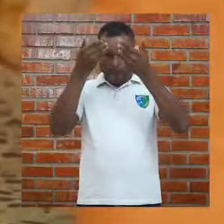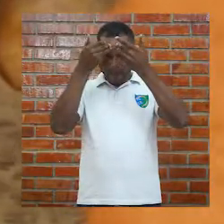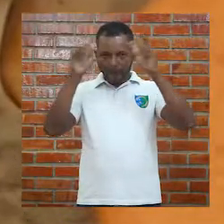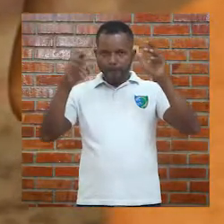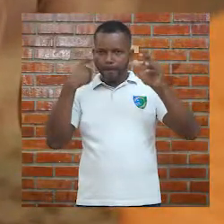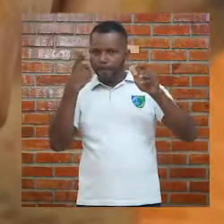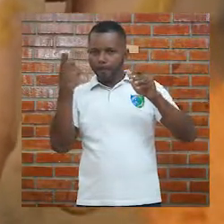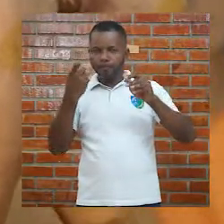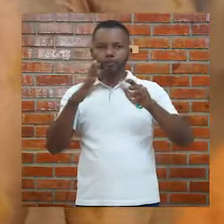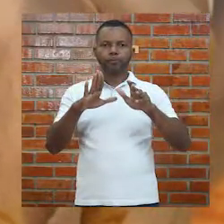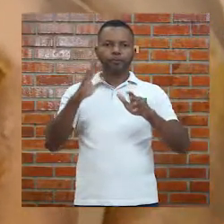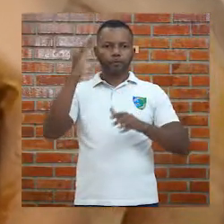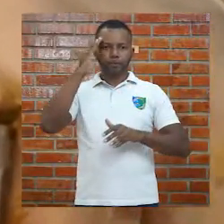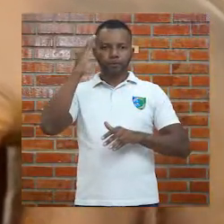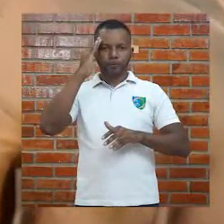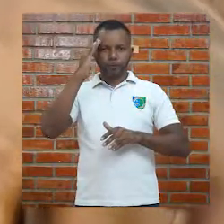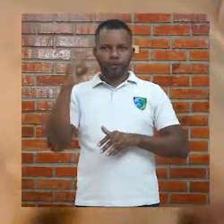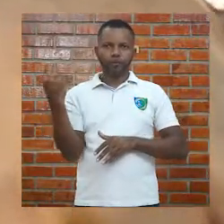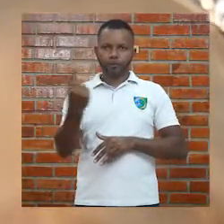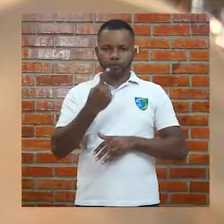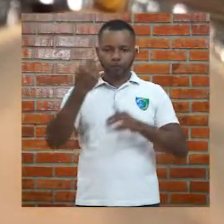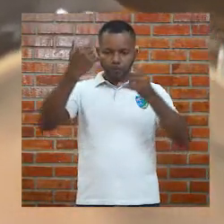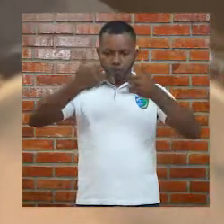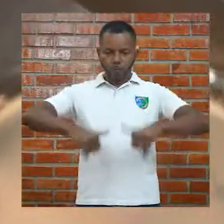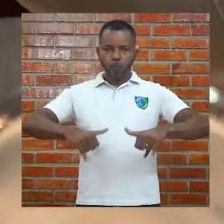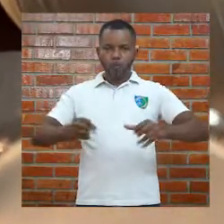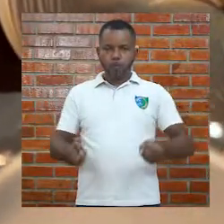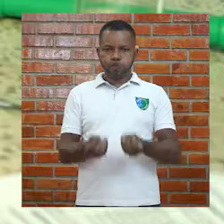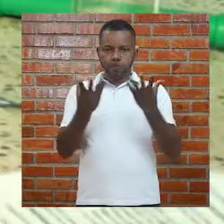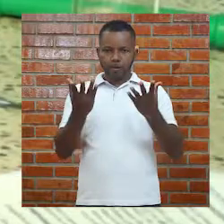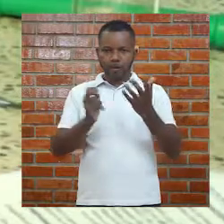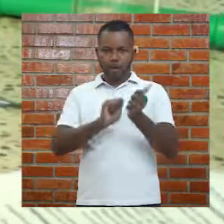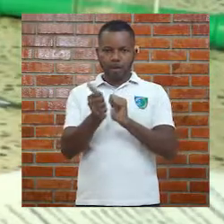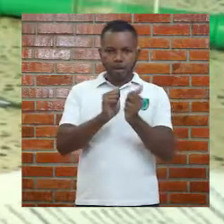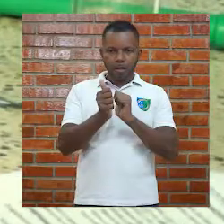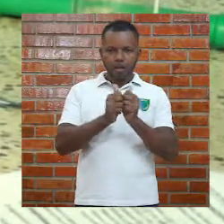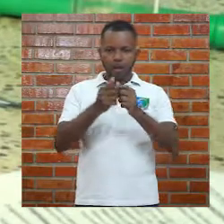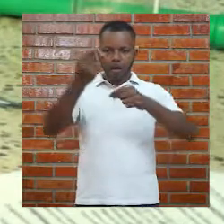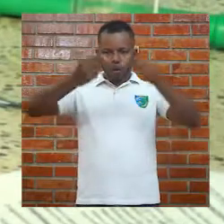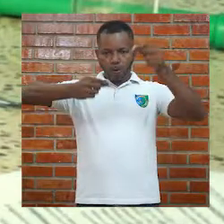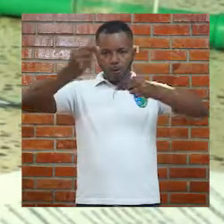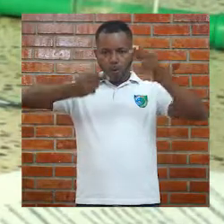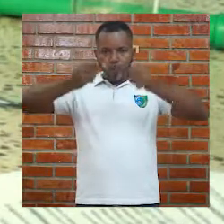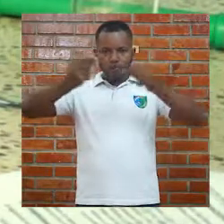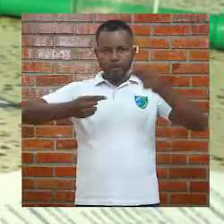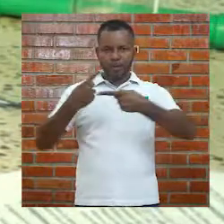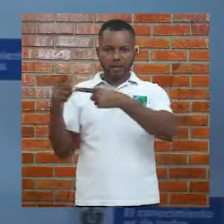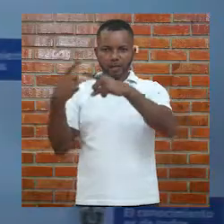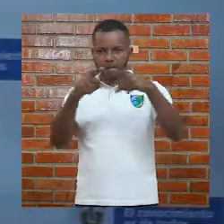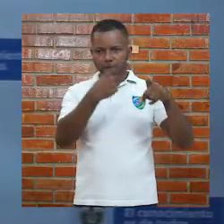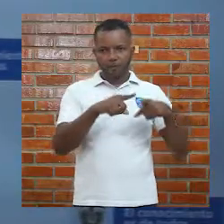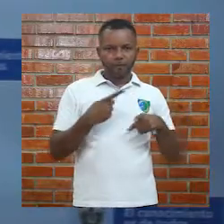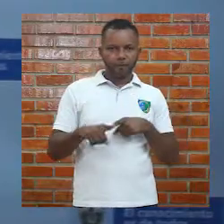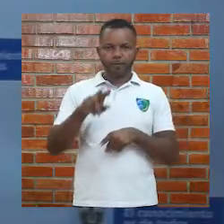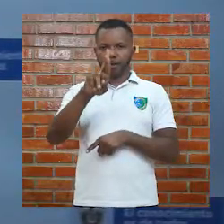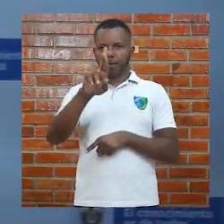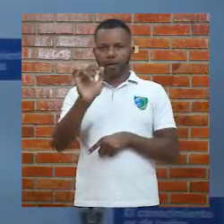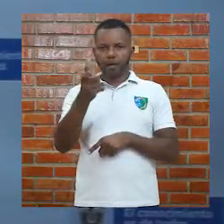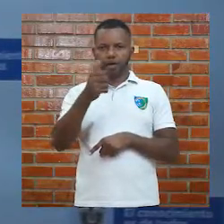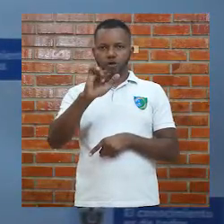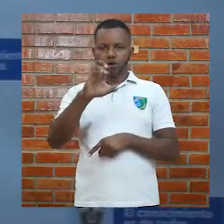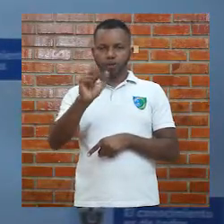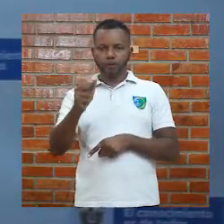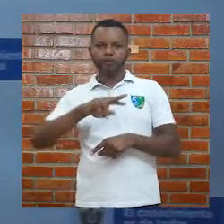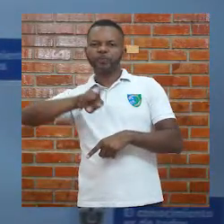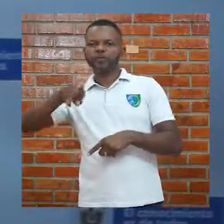democratización y regionalización del conocimiento y que este último genere una dinámica económica diversa en las regiones. Los CRIES